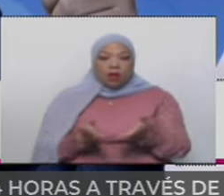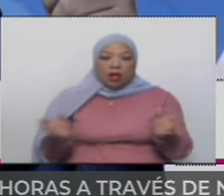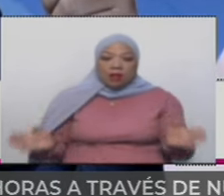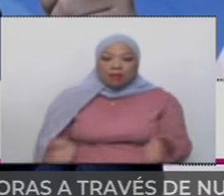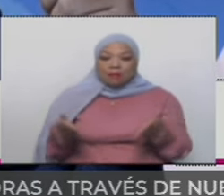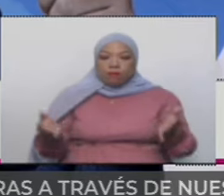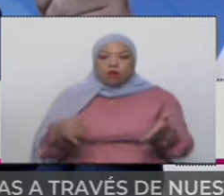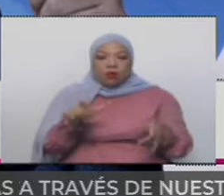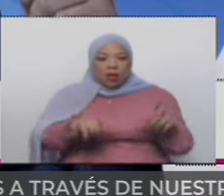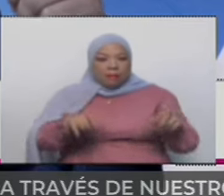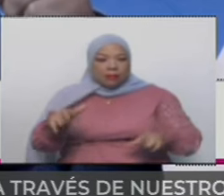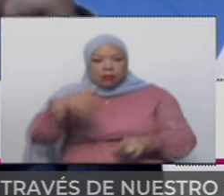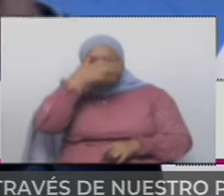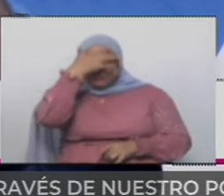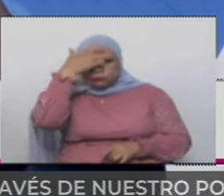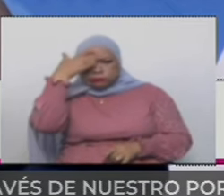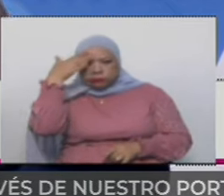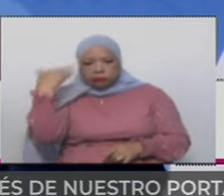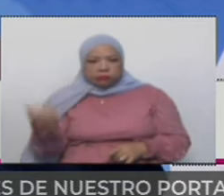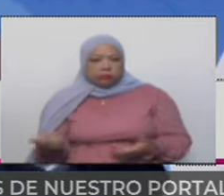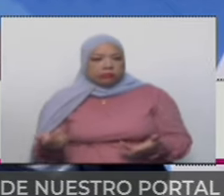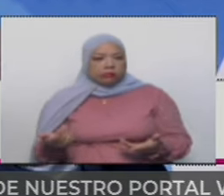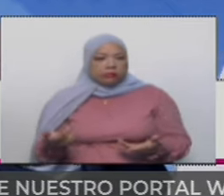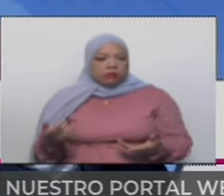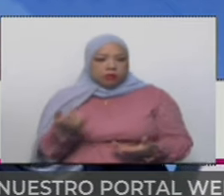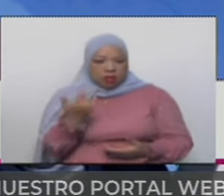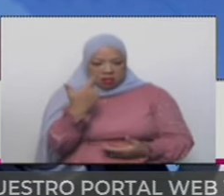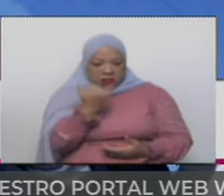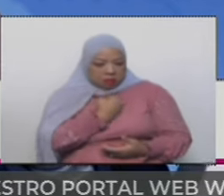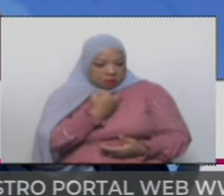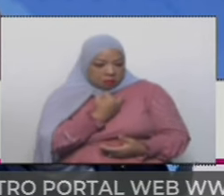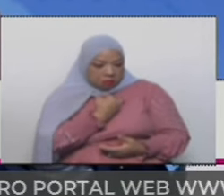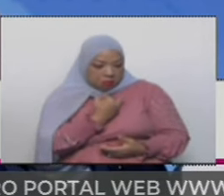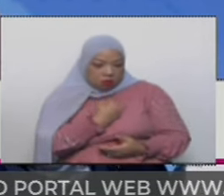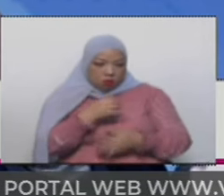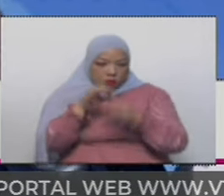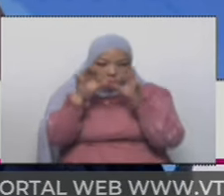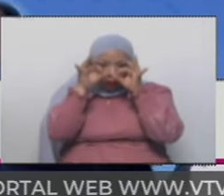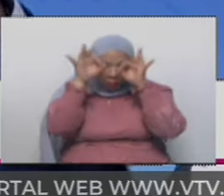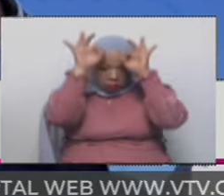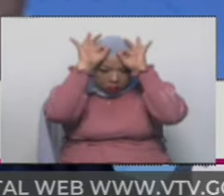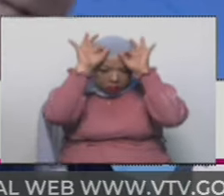desmemoria, que promueve el individualismo exacerbado,